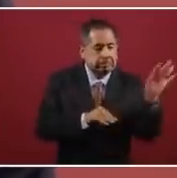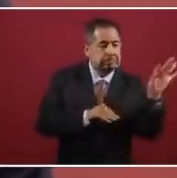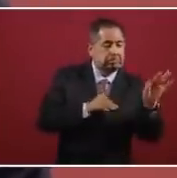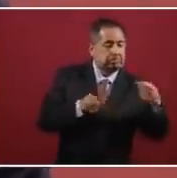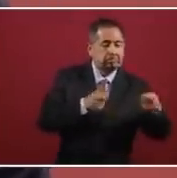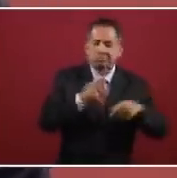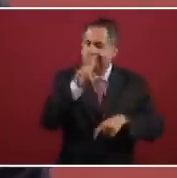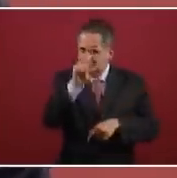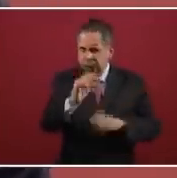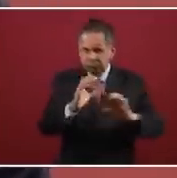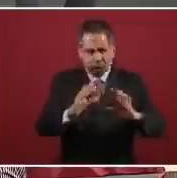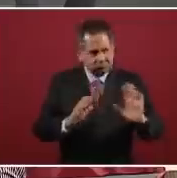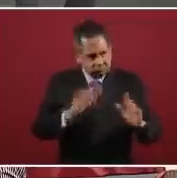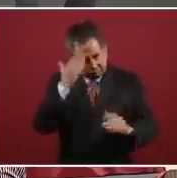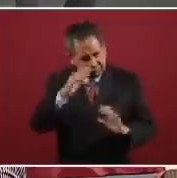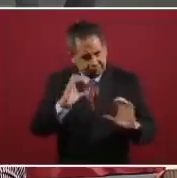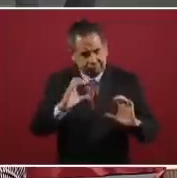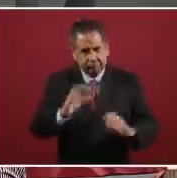manipular,